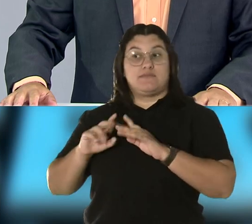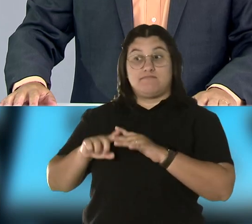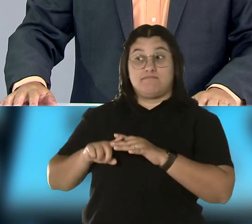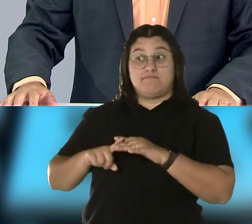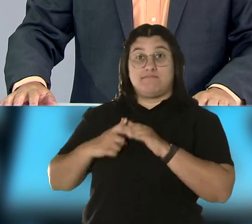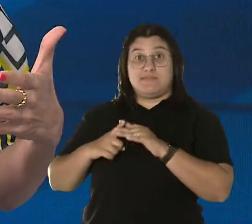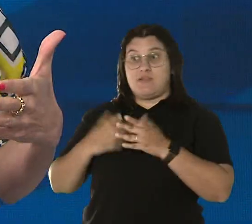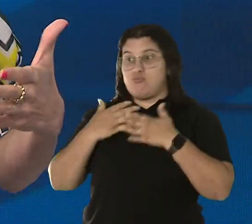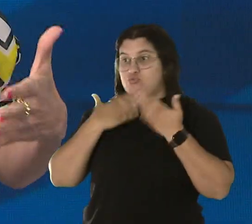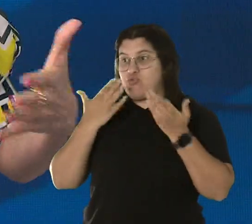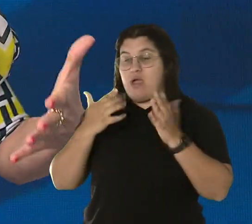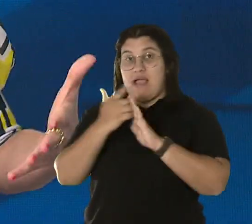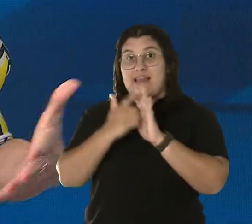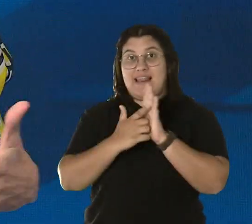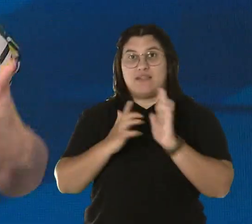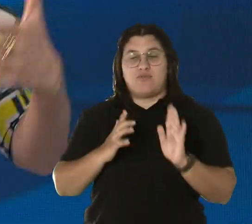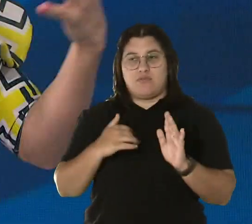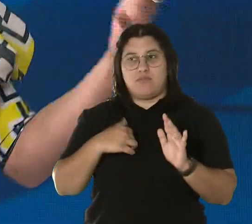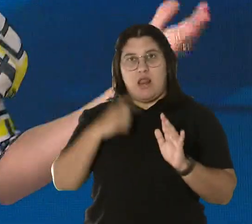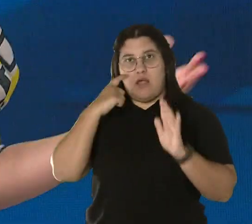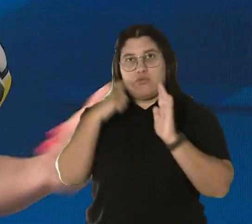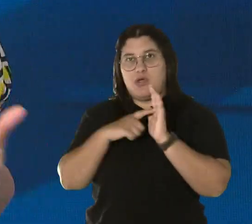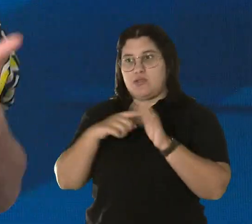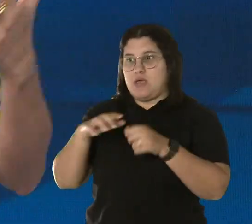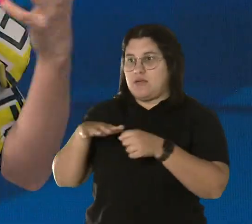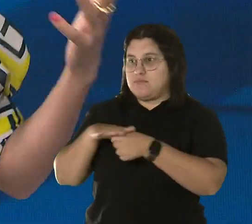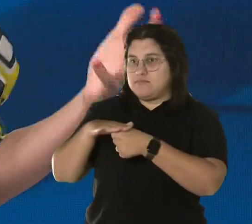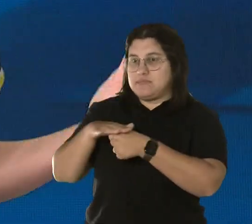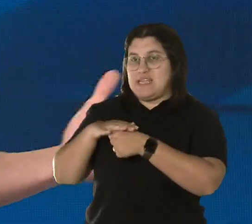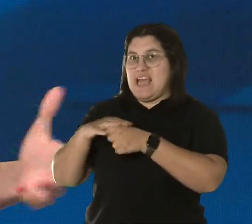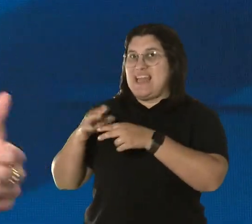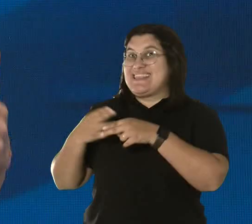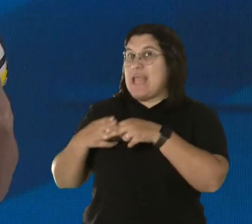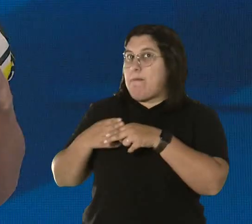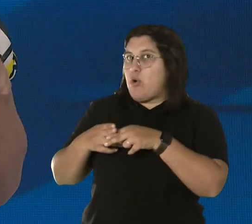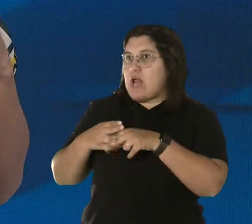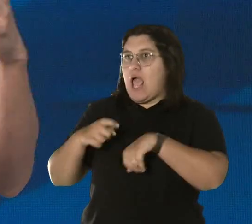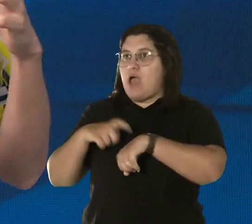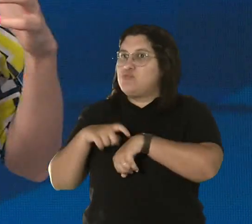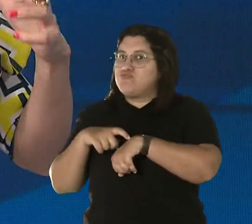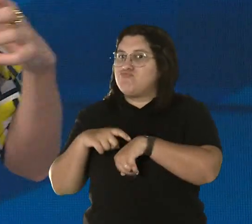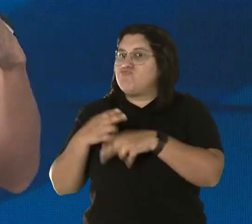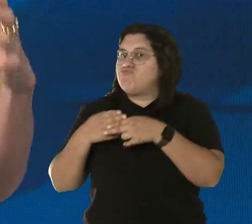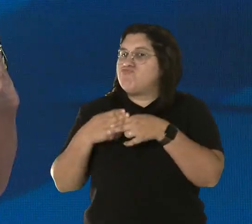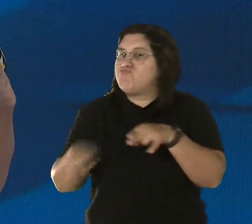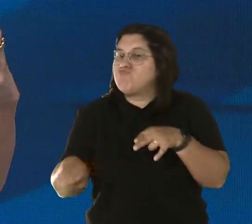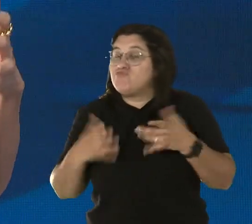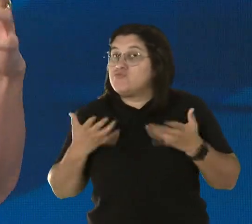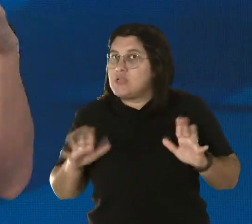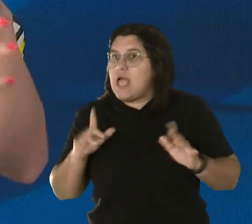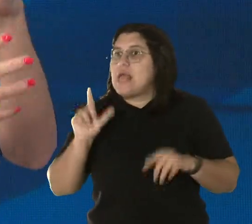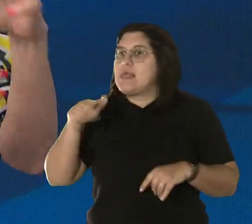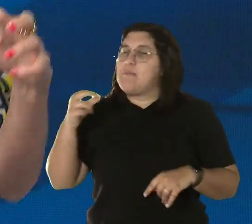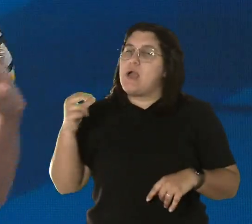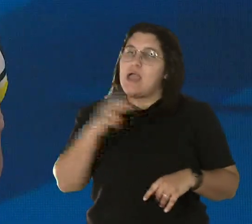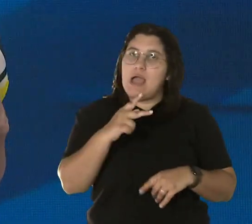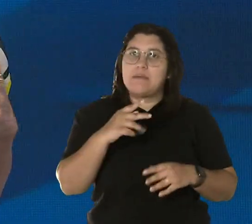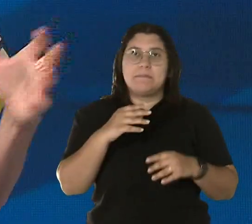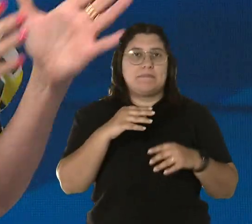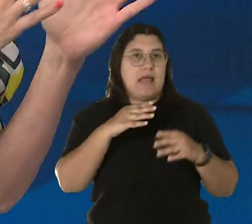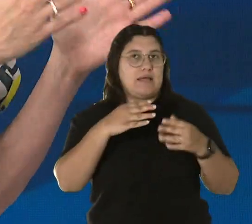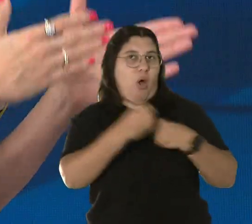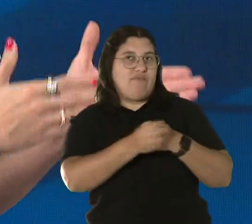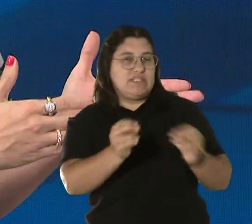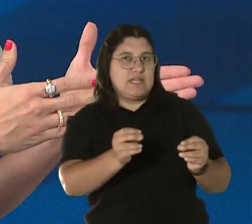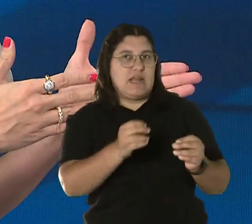no hay legislación, esto se tiene que dejar saber, ¿verdad?, que es un asunto operacional, que es temporero y ciertamente que se pueda atender